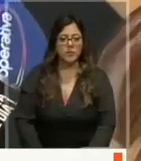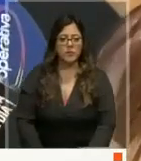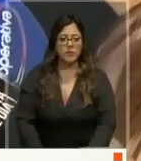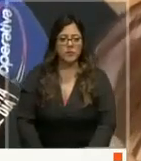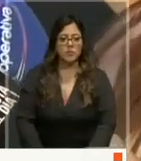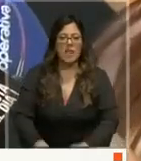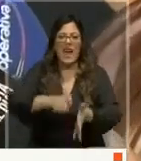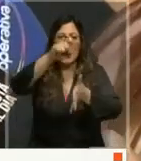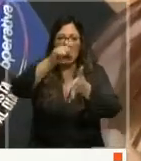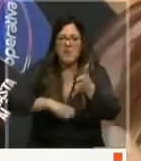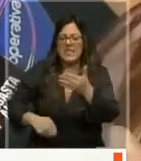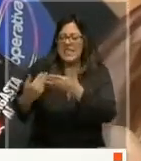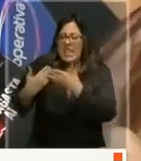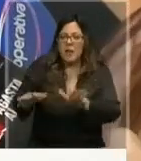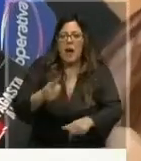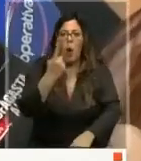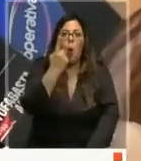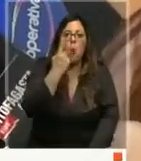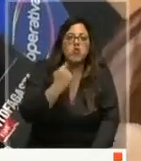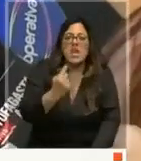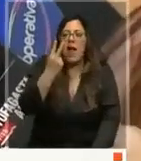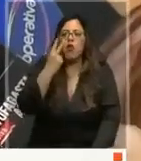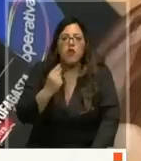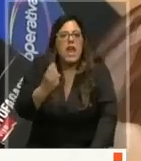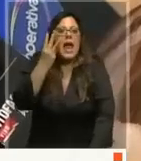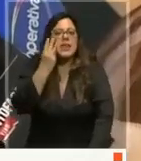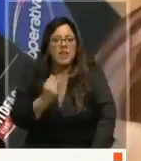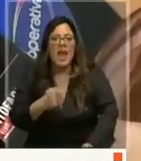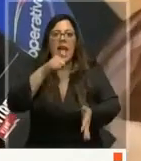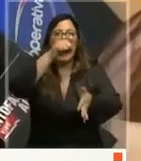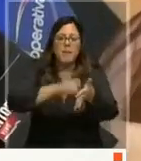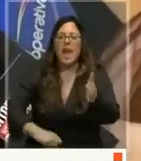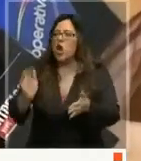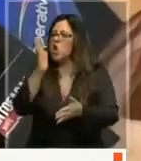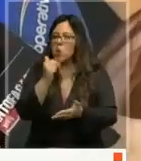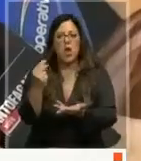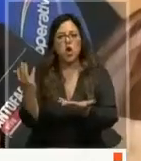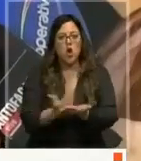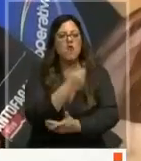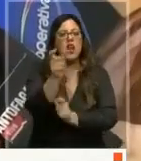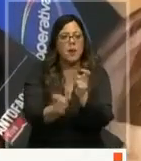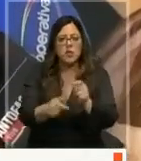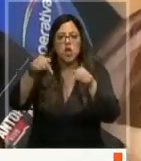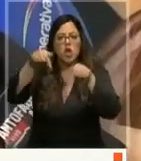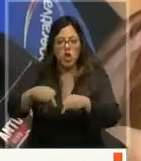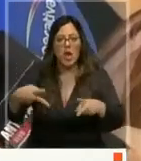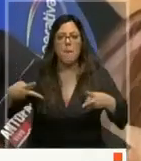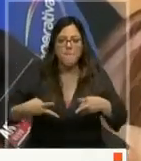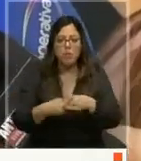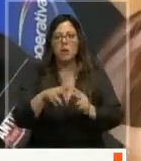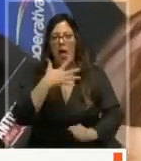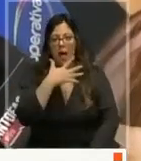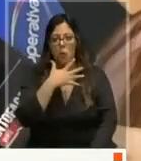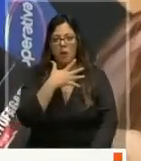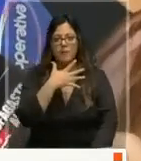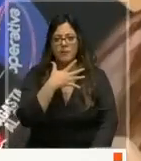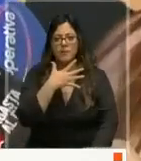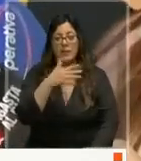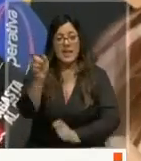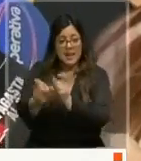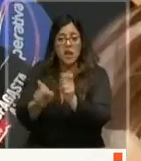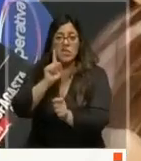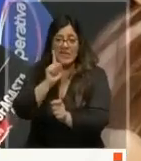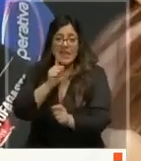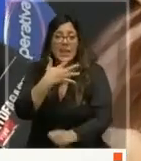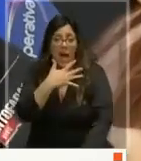independiente si su día fue un día, dos, tres, todo el mes no va a haber cobro a esas personas que hoy tienen cortado el suministro, y a las que tienen